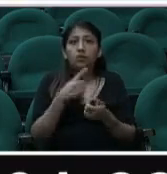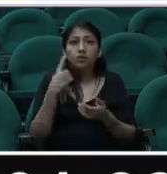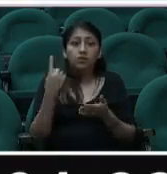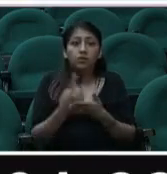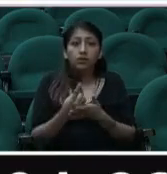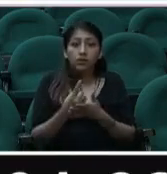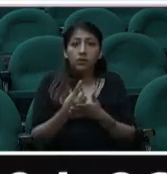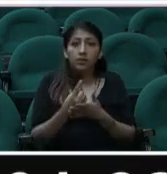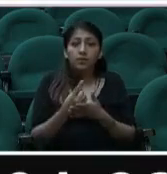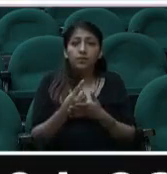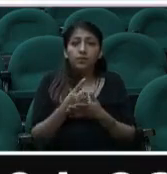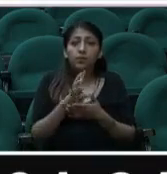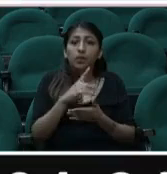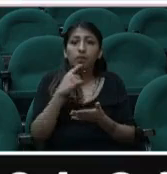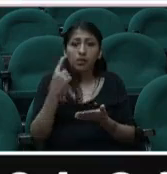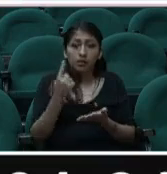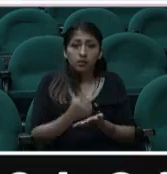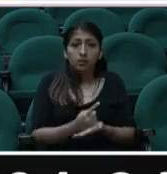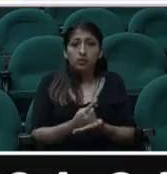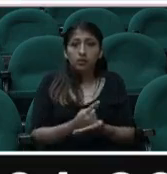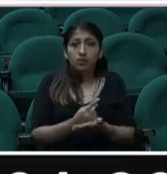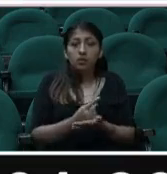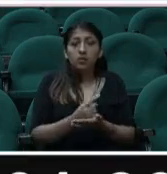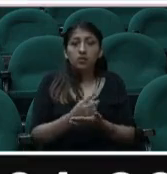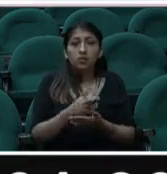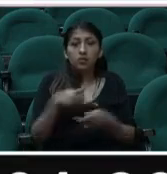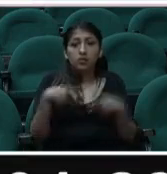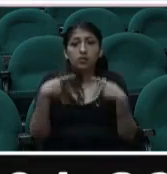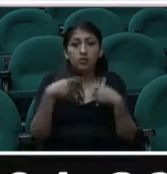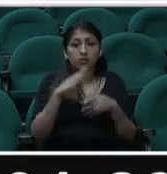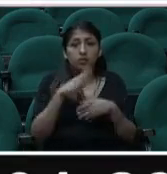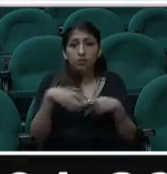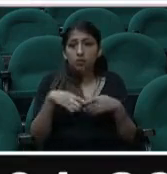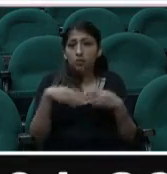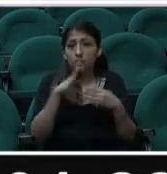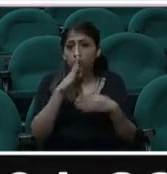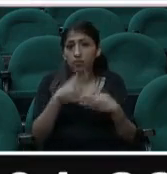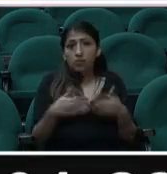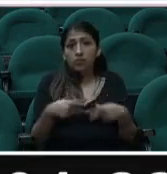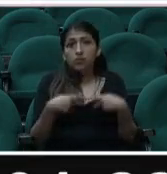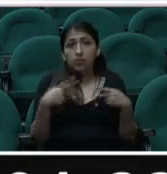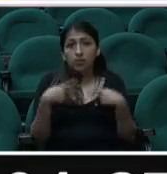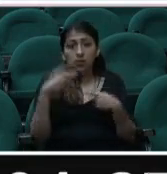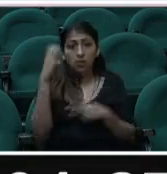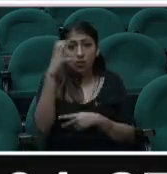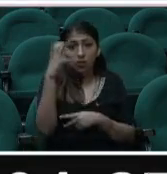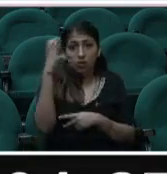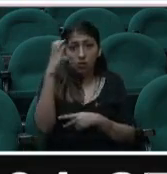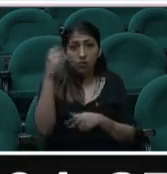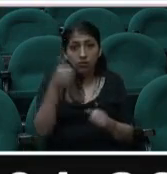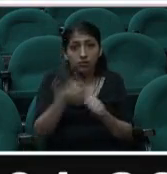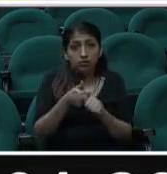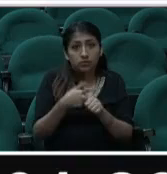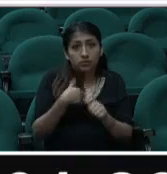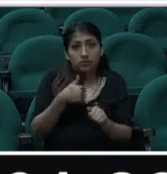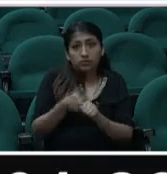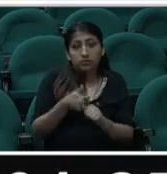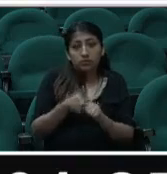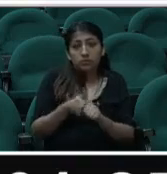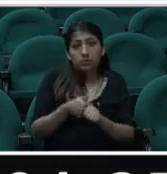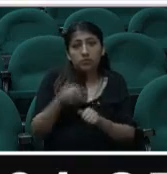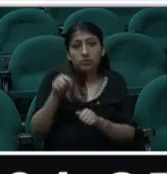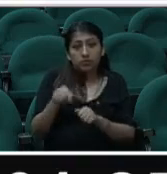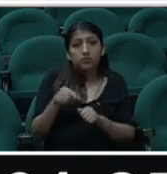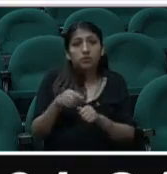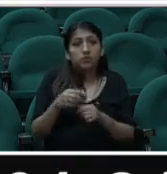cierto hay una realidad que la hemos vivido toda la vida colombia está cerca nuestro y ahí